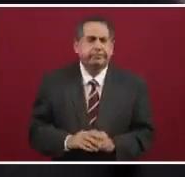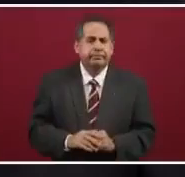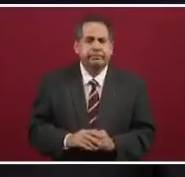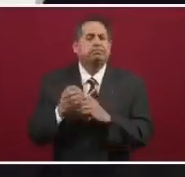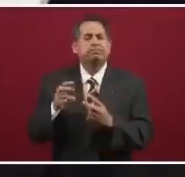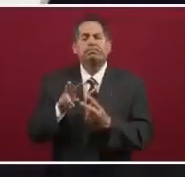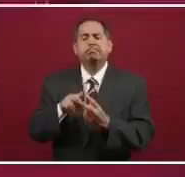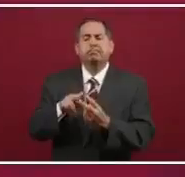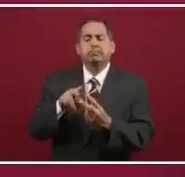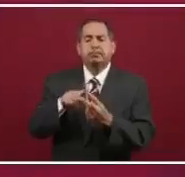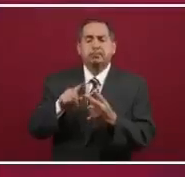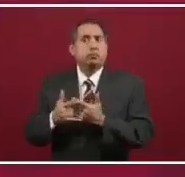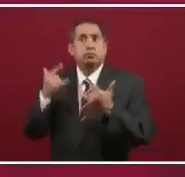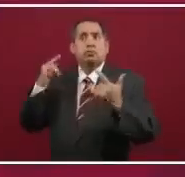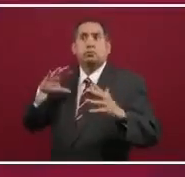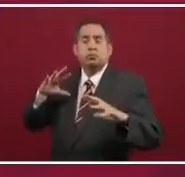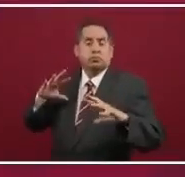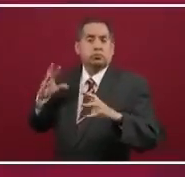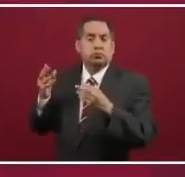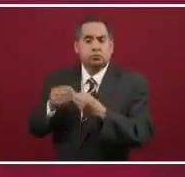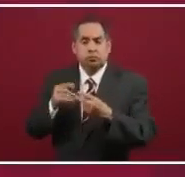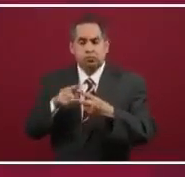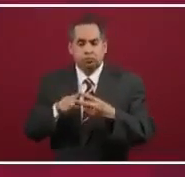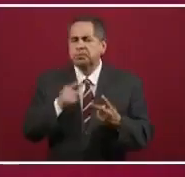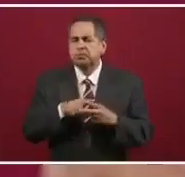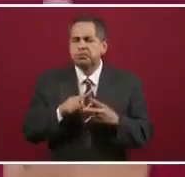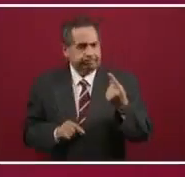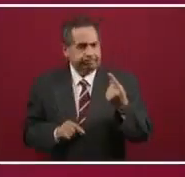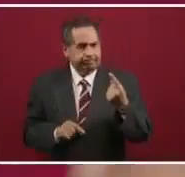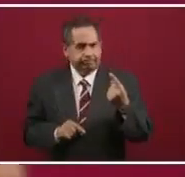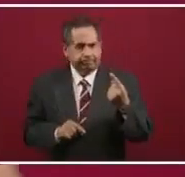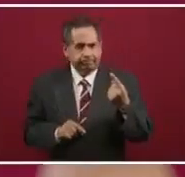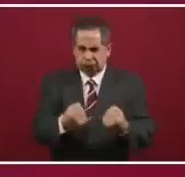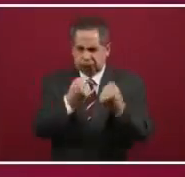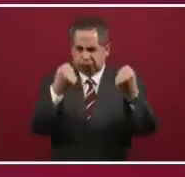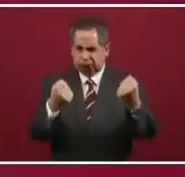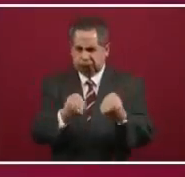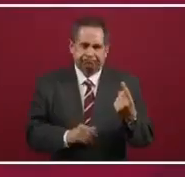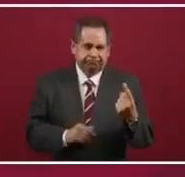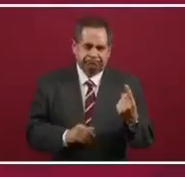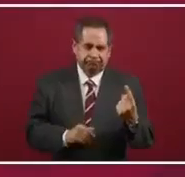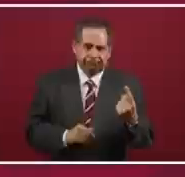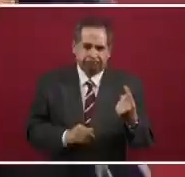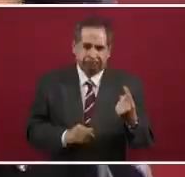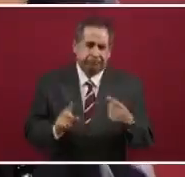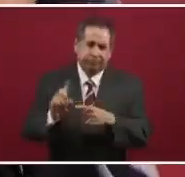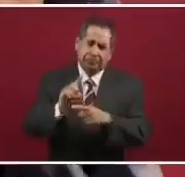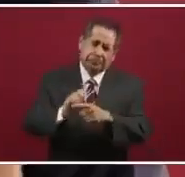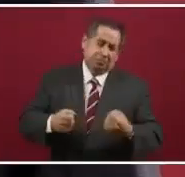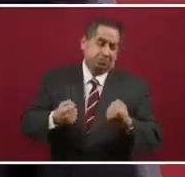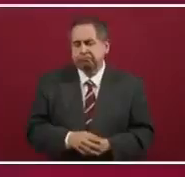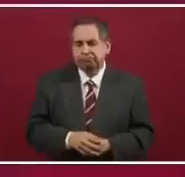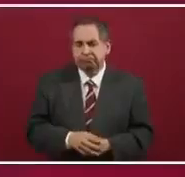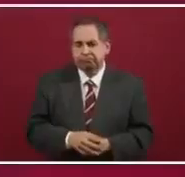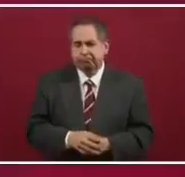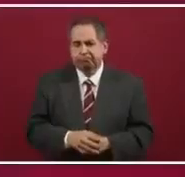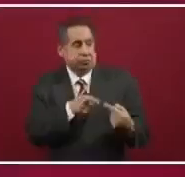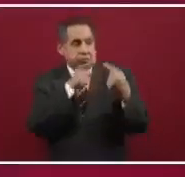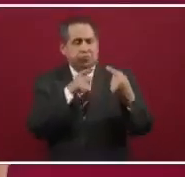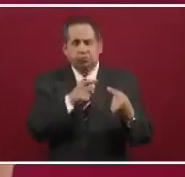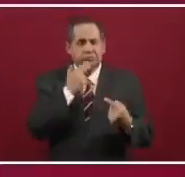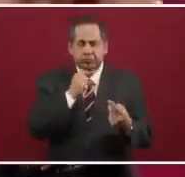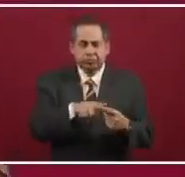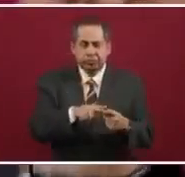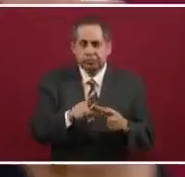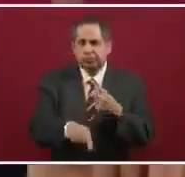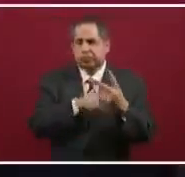dos cosas que en la historia de la humanidad han demostrado que no funcionan. Una, la confrontación, la guerra, desde los primeros pobladores. Eso no es alternativa. Y